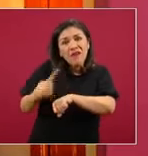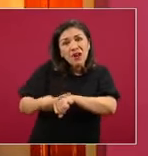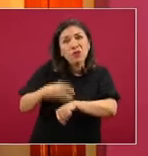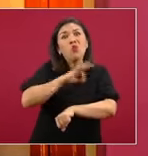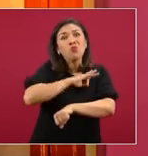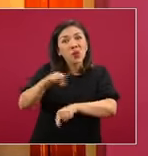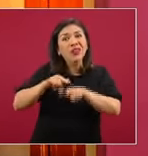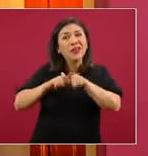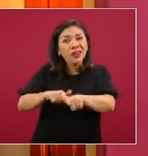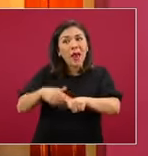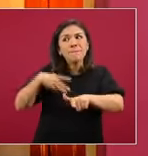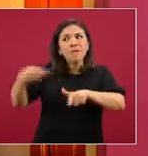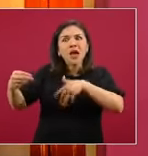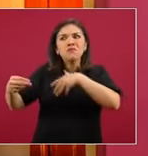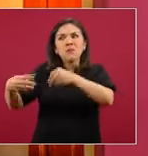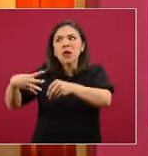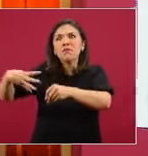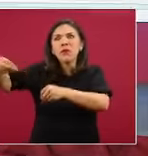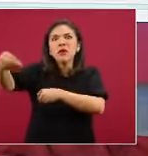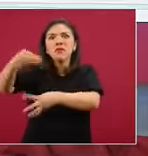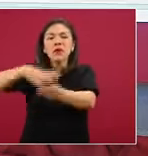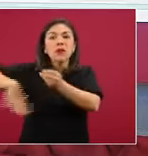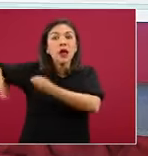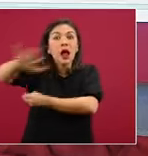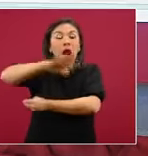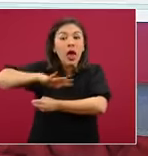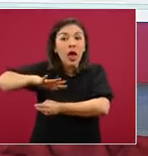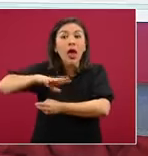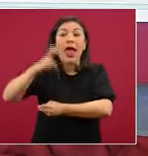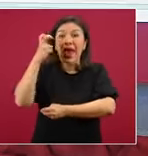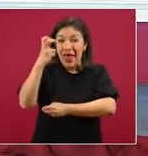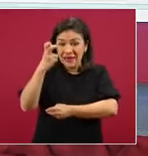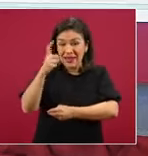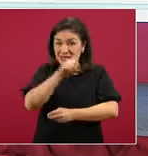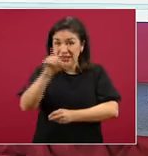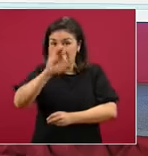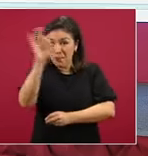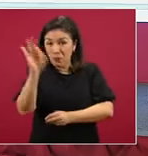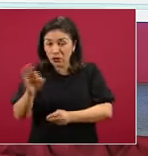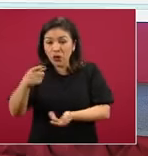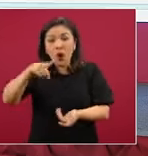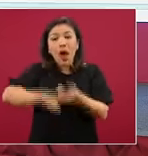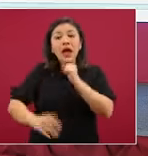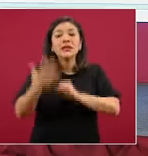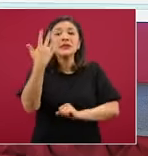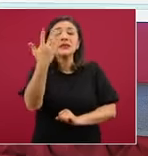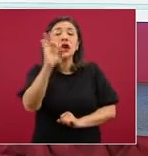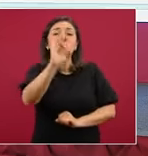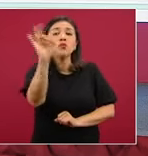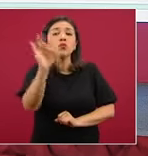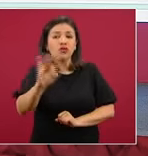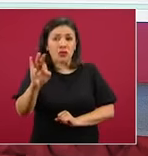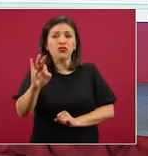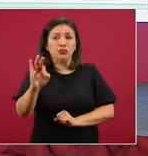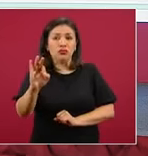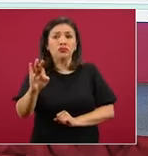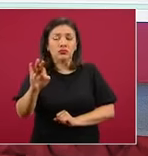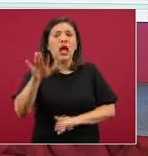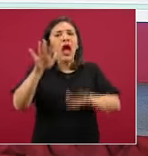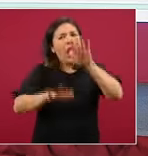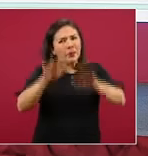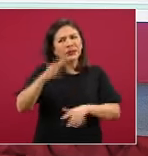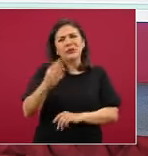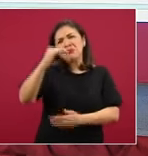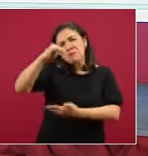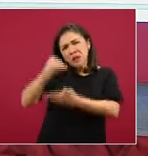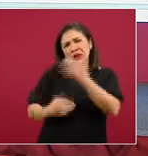de seguir transmitiendo la enfermedad? Y de todo el 100%, el 5%, hemos llegado casi hasta el 3%